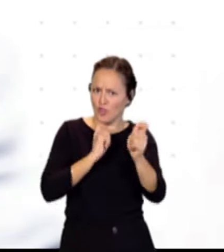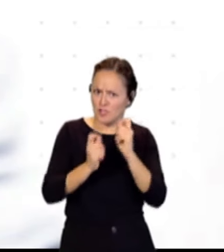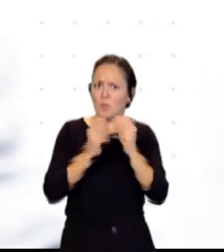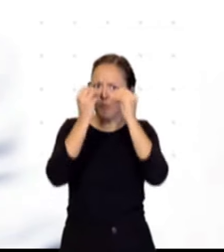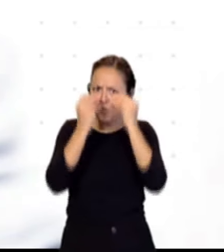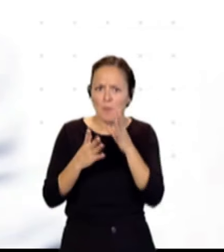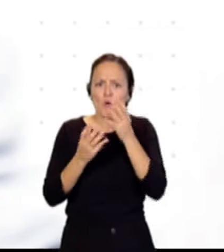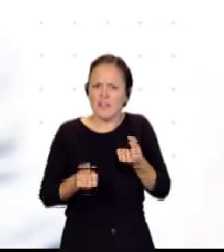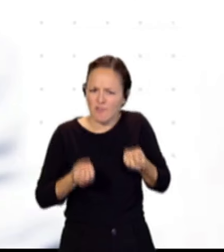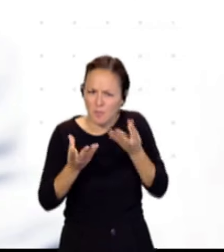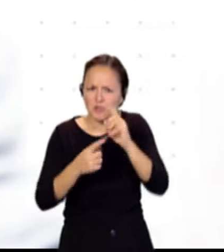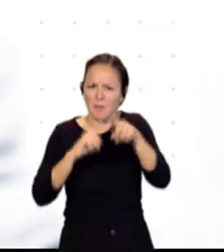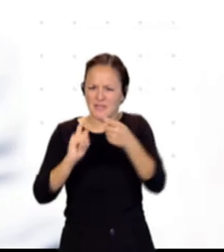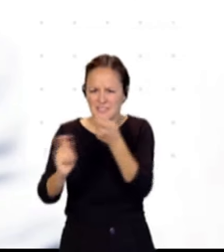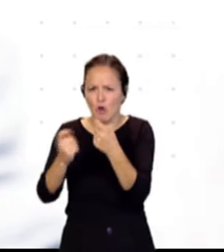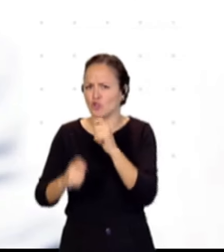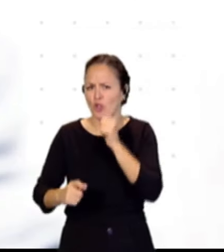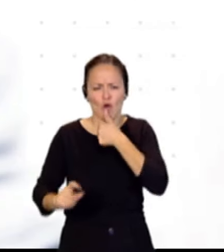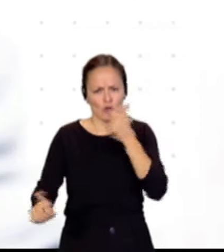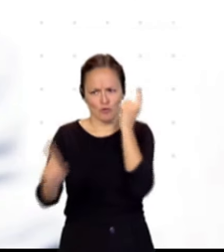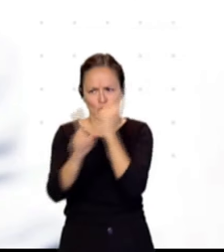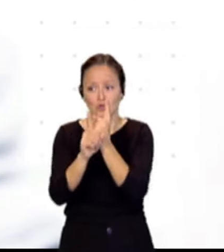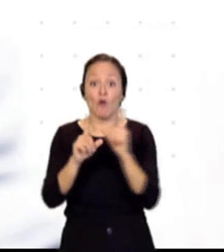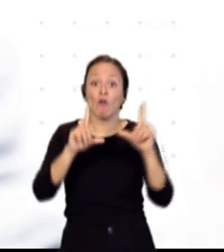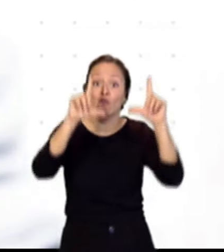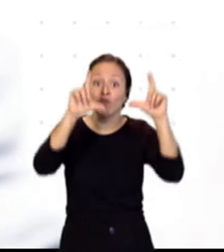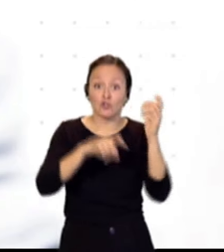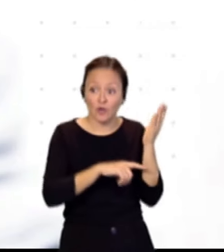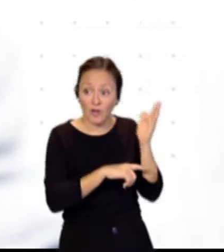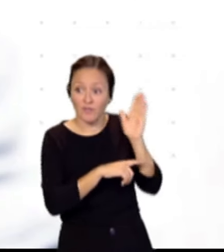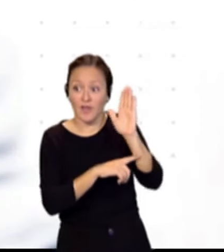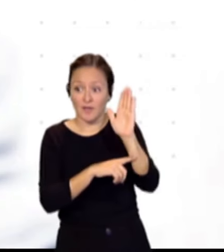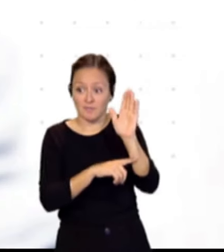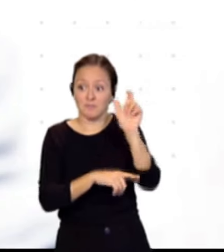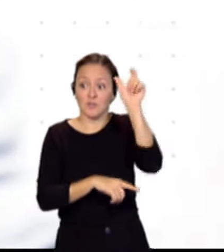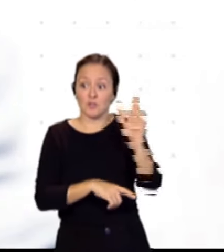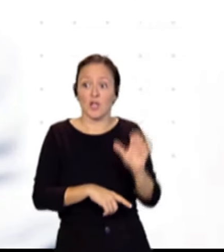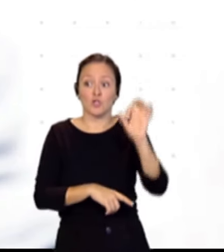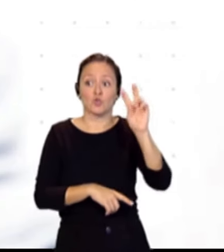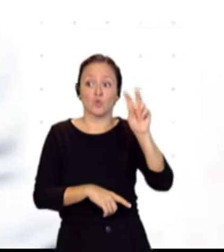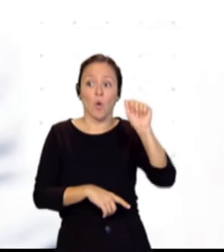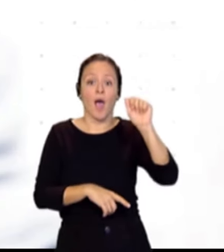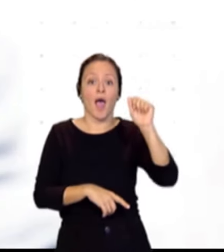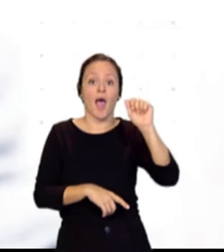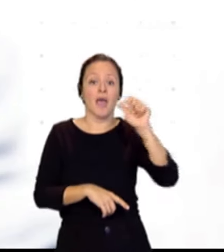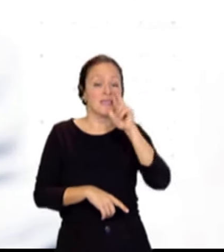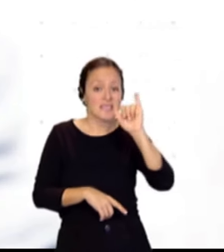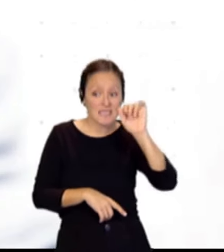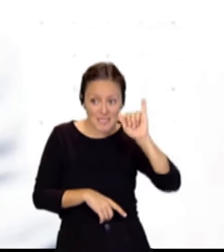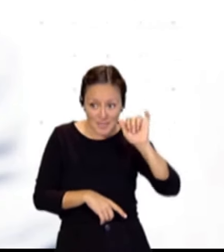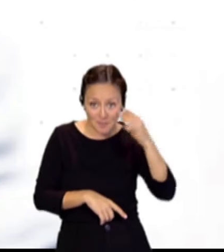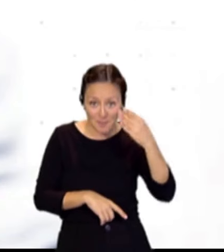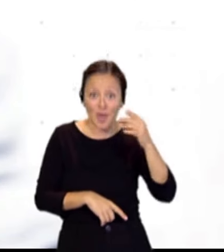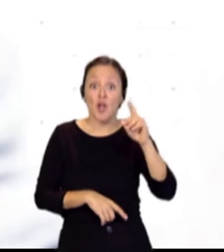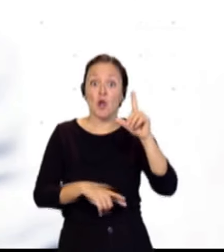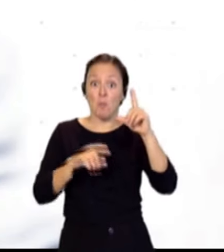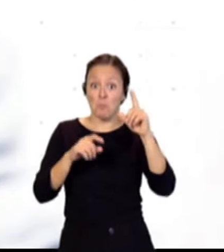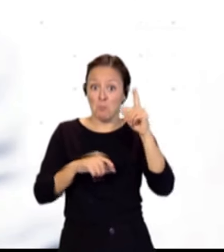odio y la fotografía es para suai que a través del móvil pudo enseñarnos a su hermano